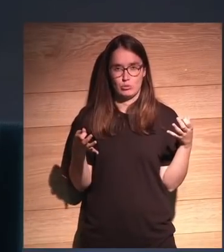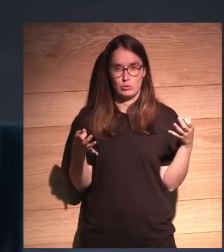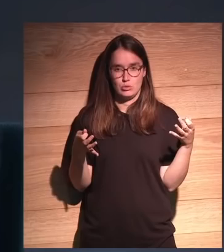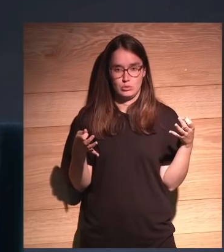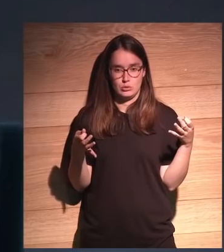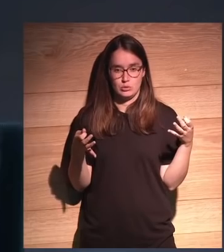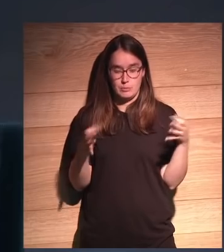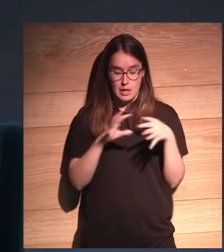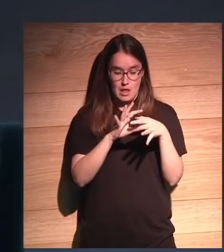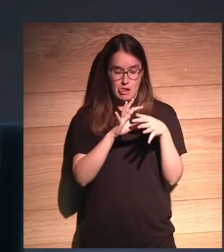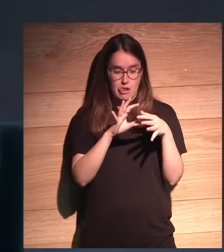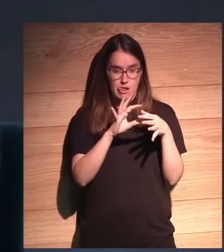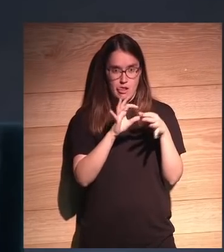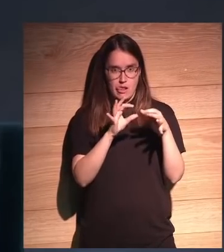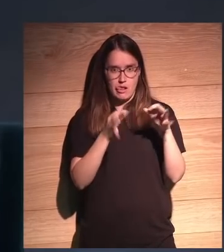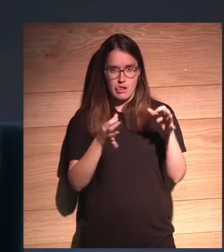ir atando cabos,